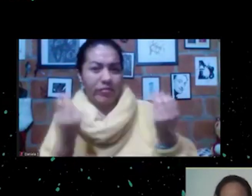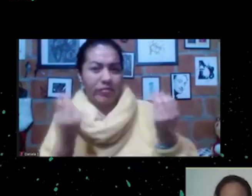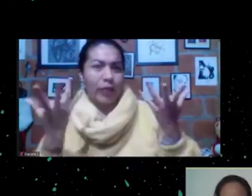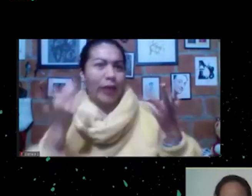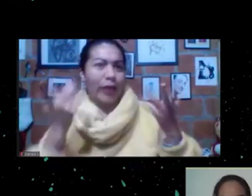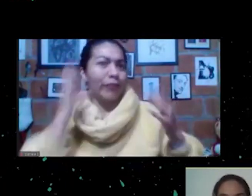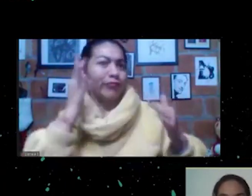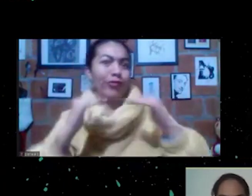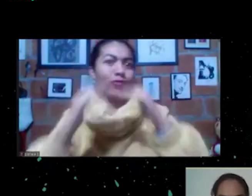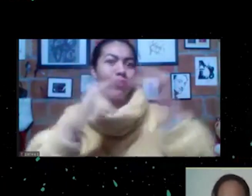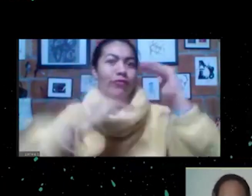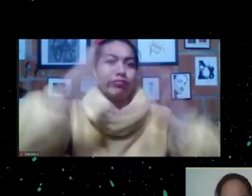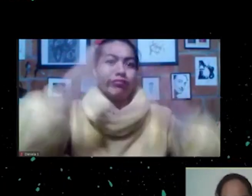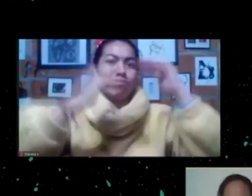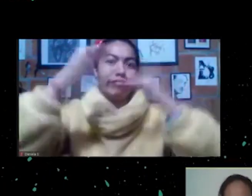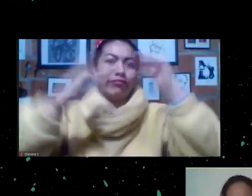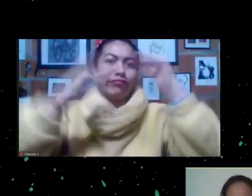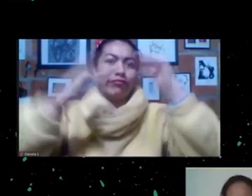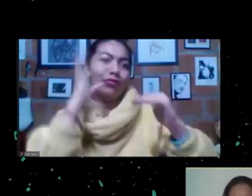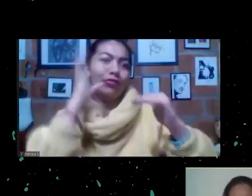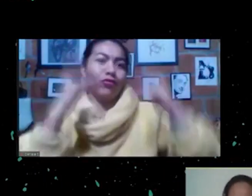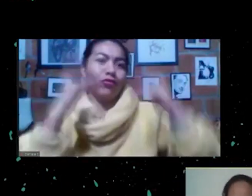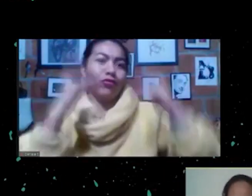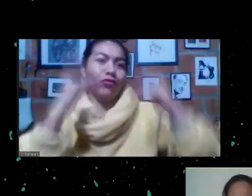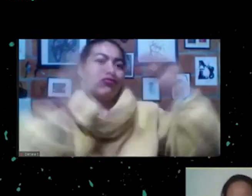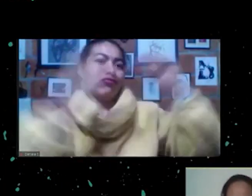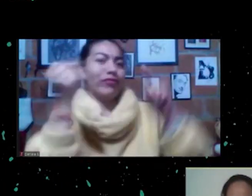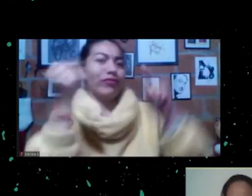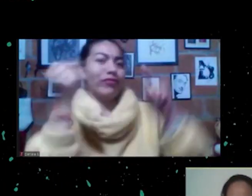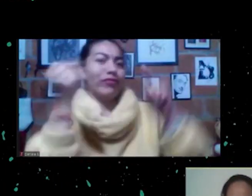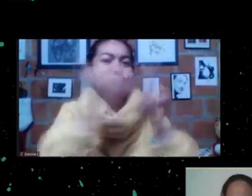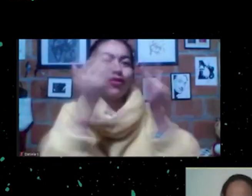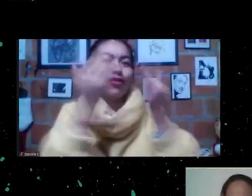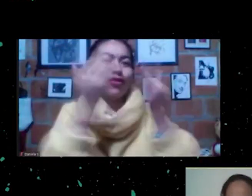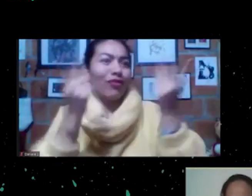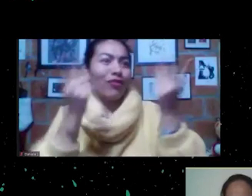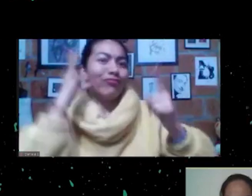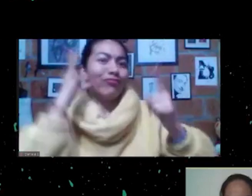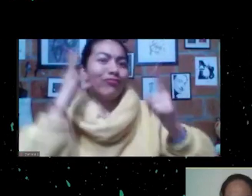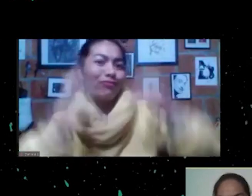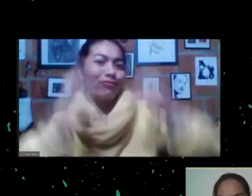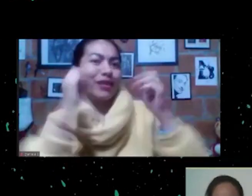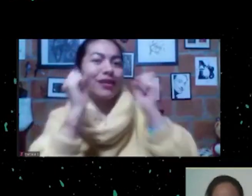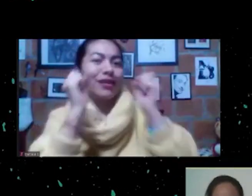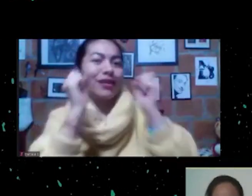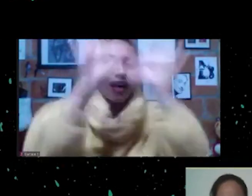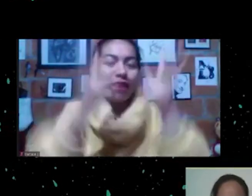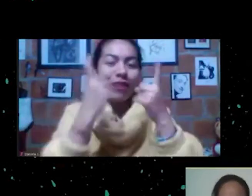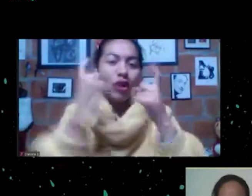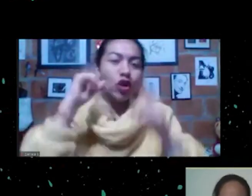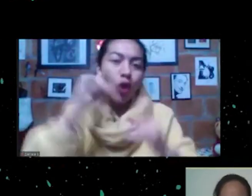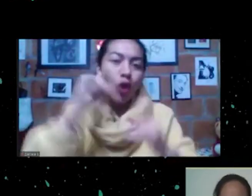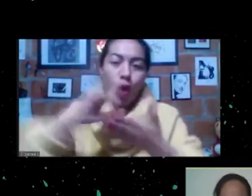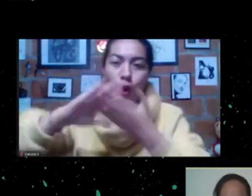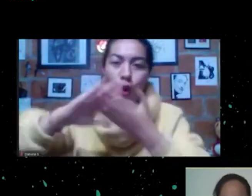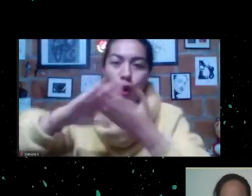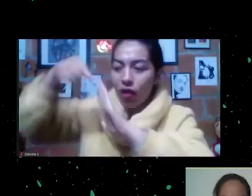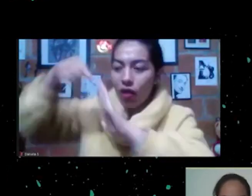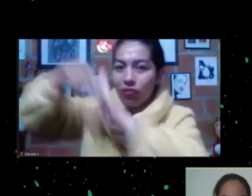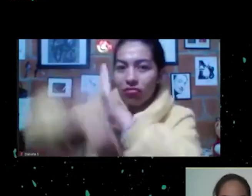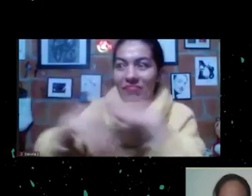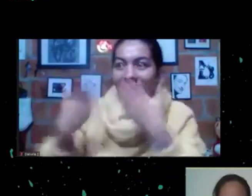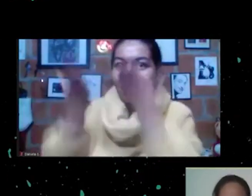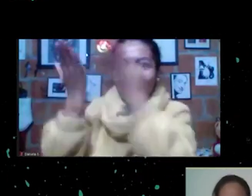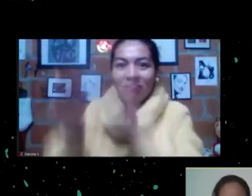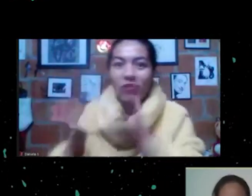o si has trabajado con discapacidad, por ejemplo, o si no te interesa, o si es un trabajo que podrías